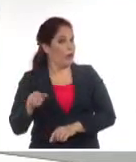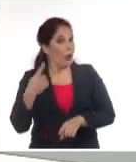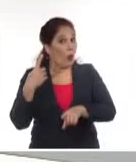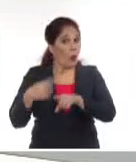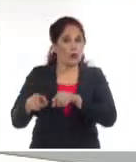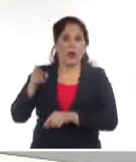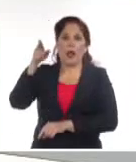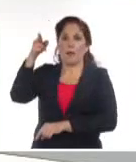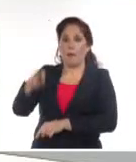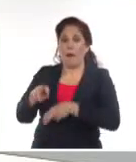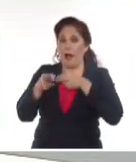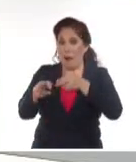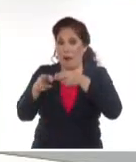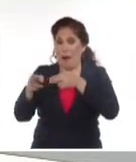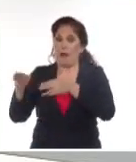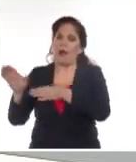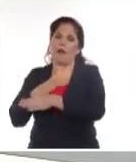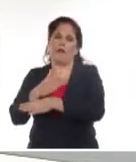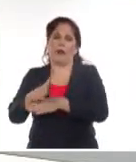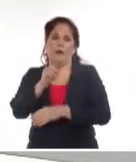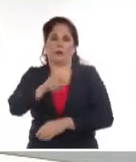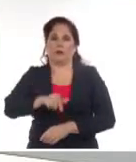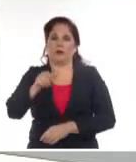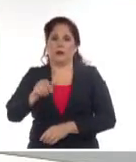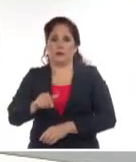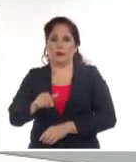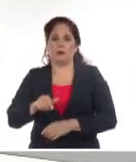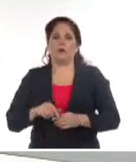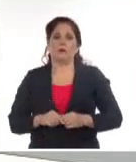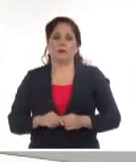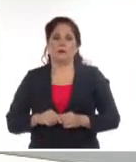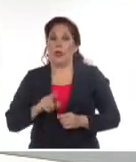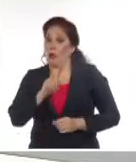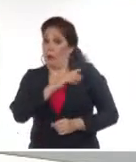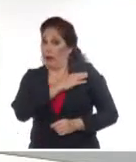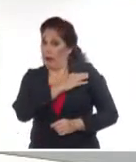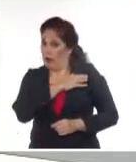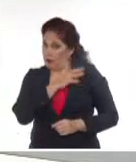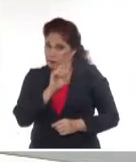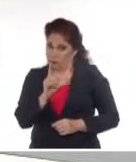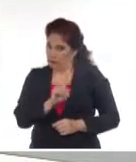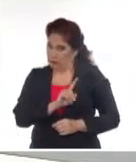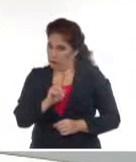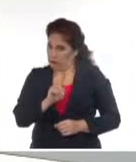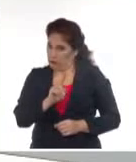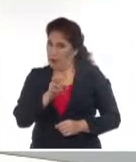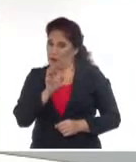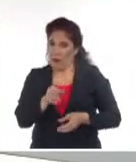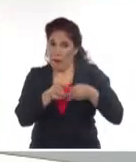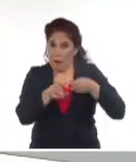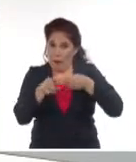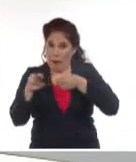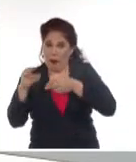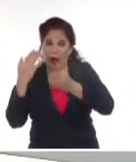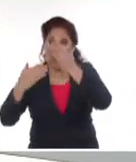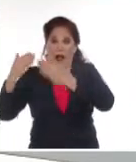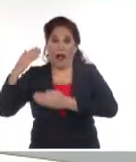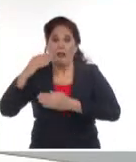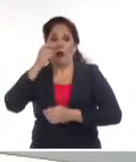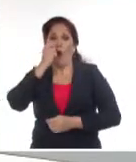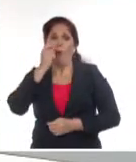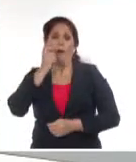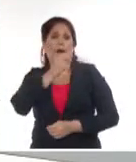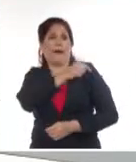ordenado a matar en otros y no precisamente a guerrilleros. Los mismos crímenes repudiables que tanto se le atribuyeron a rebeldes tildados